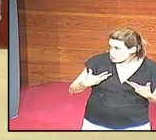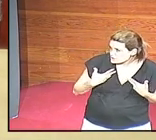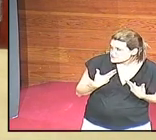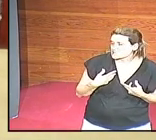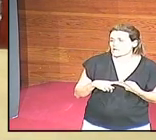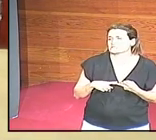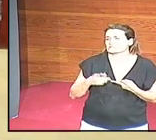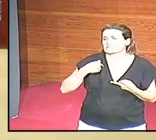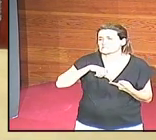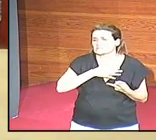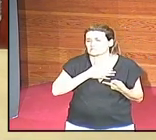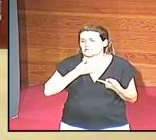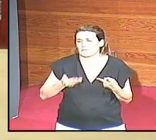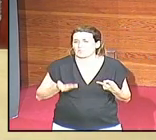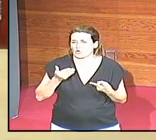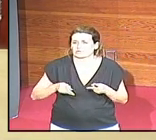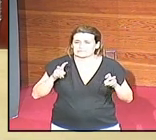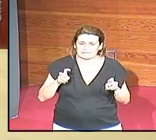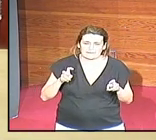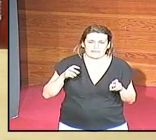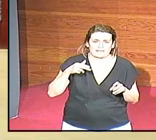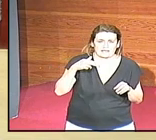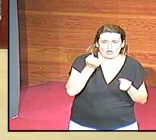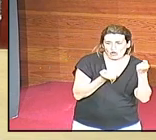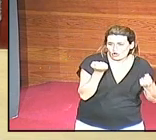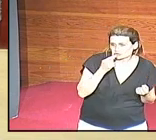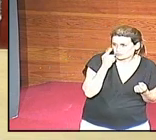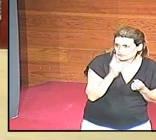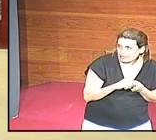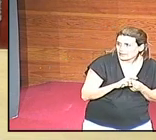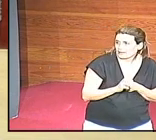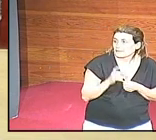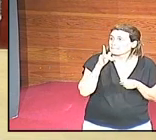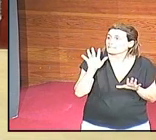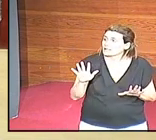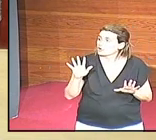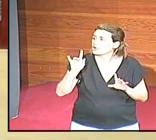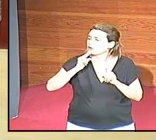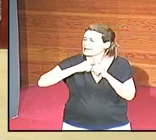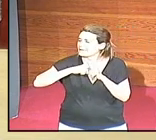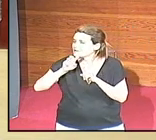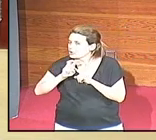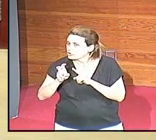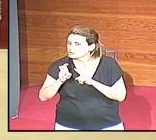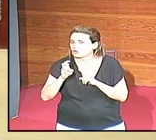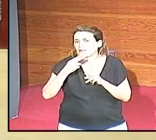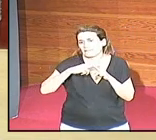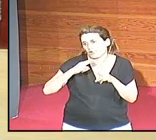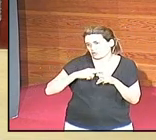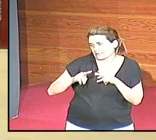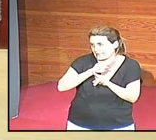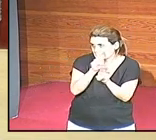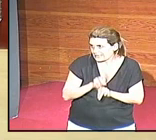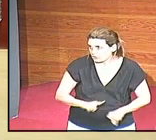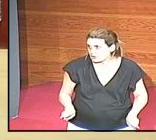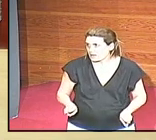importa es la raya que nos han hecho en el coche y tal, pero que en estos momentos, a nivel de política internacional, la cosa